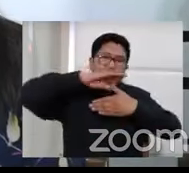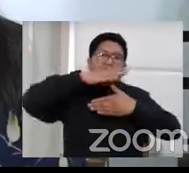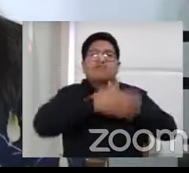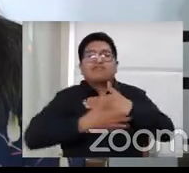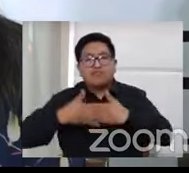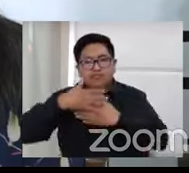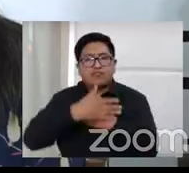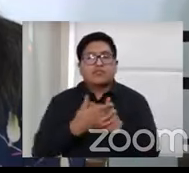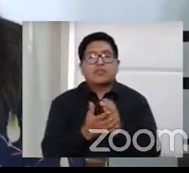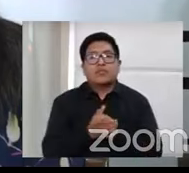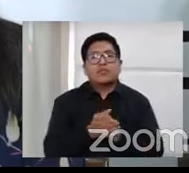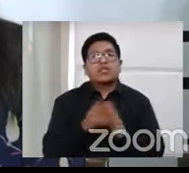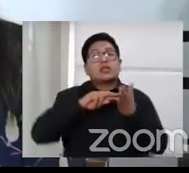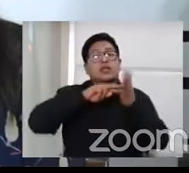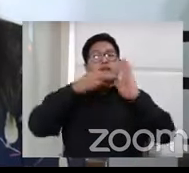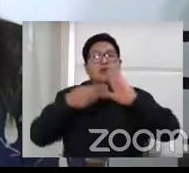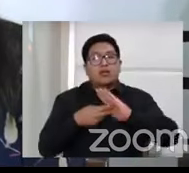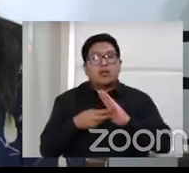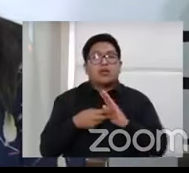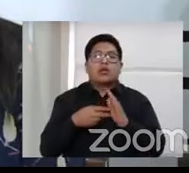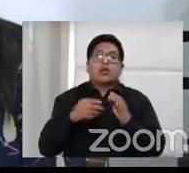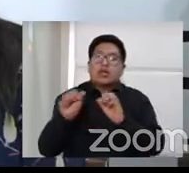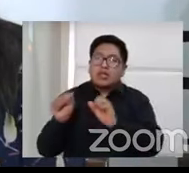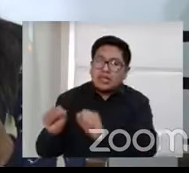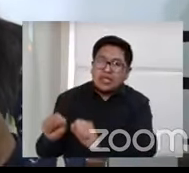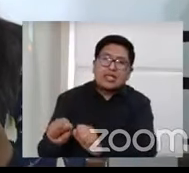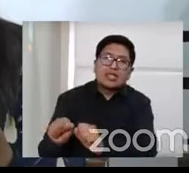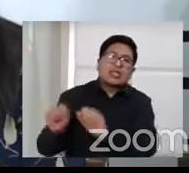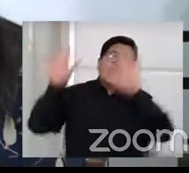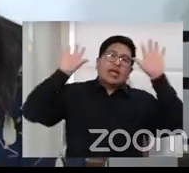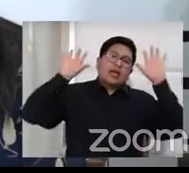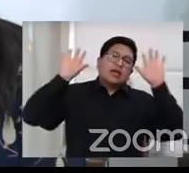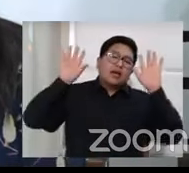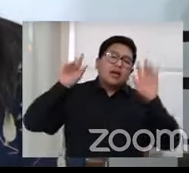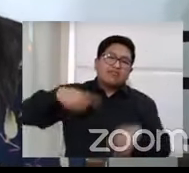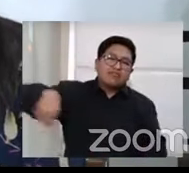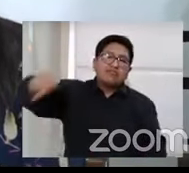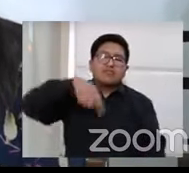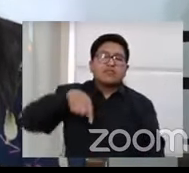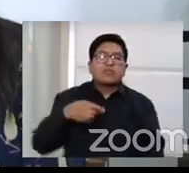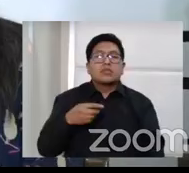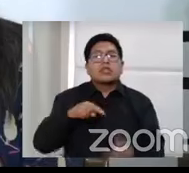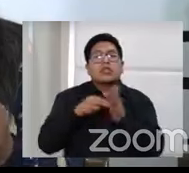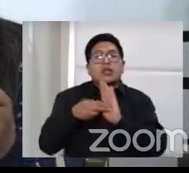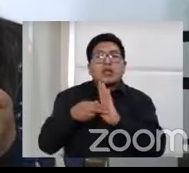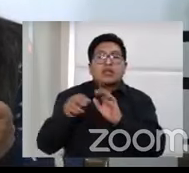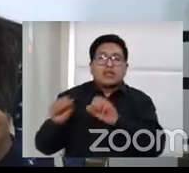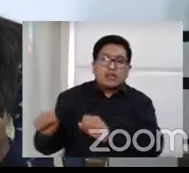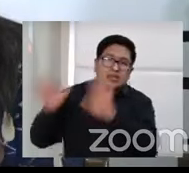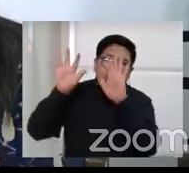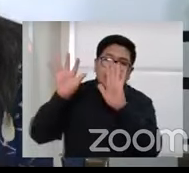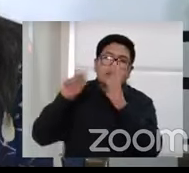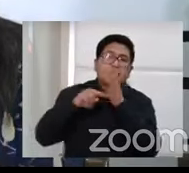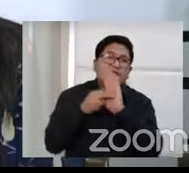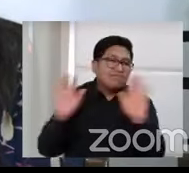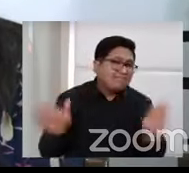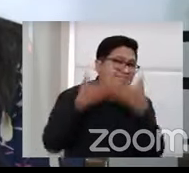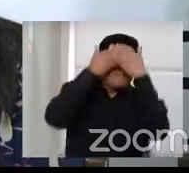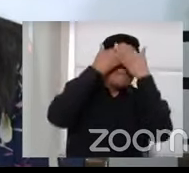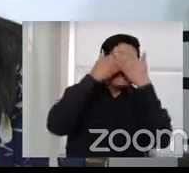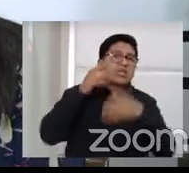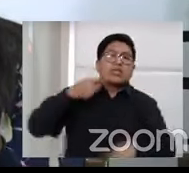ha generado es una suerte de desprotección en la realidad una suerte de invisibilización de